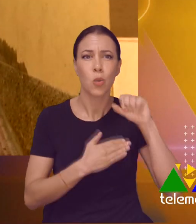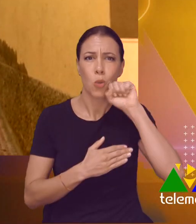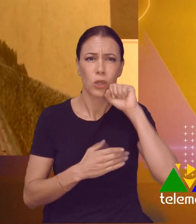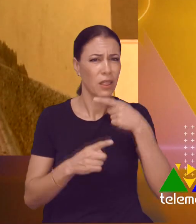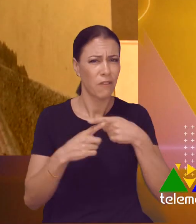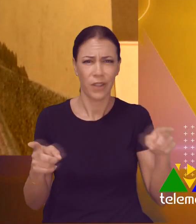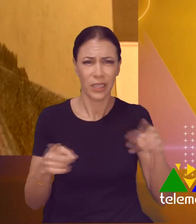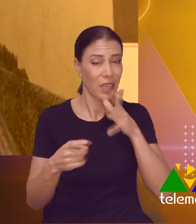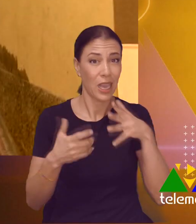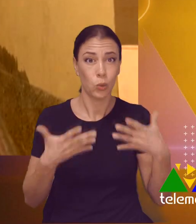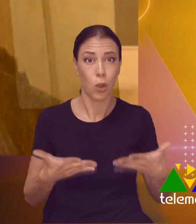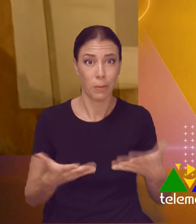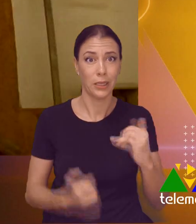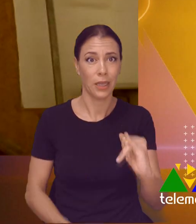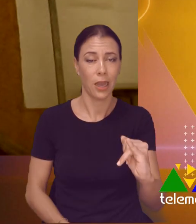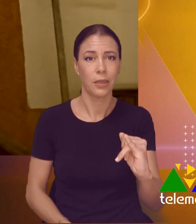muy diferente al actual.